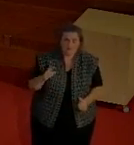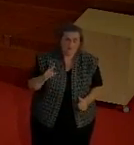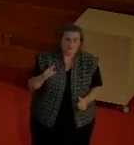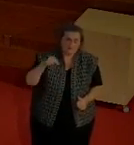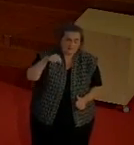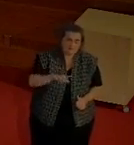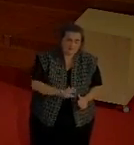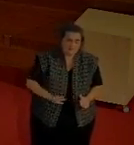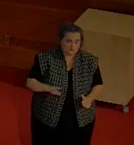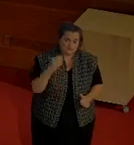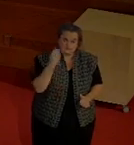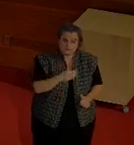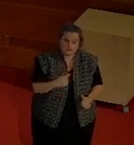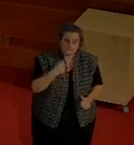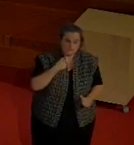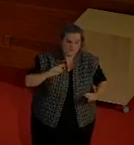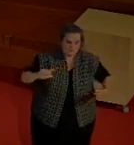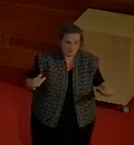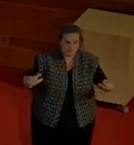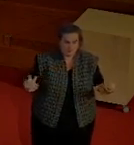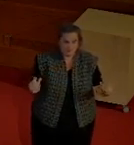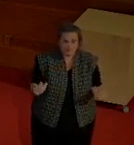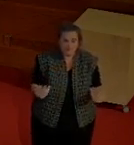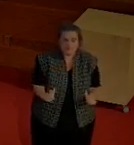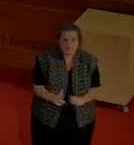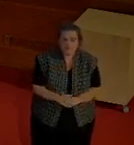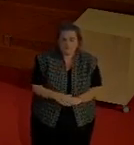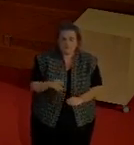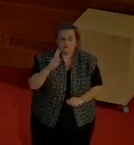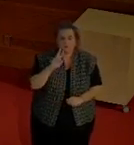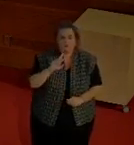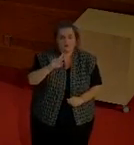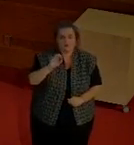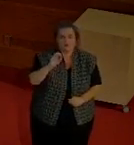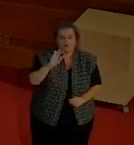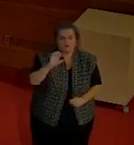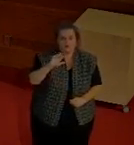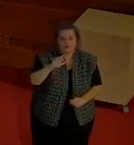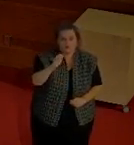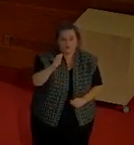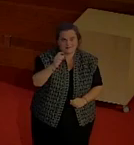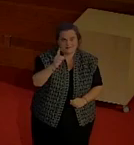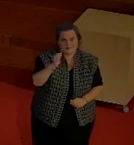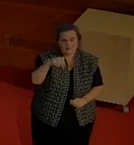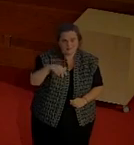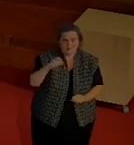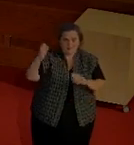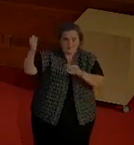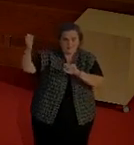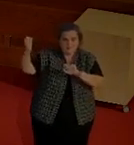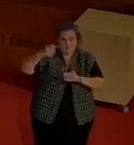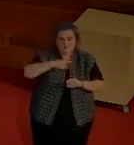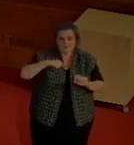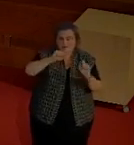y empezamos a ver ya que lo de venir desde rotterdam y otros lugares por arriba hasta